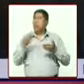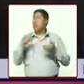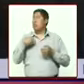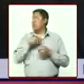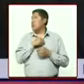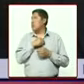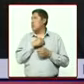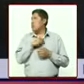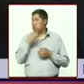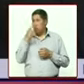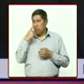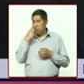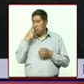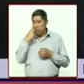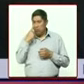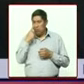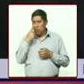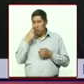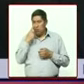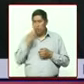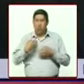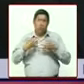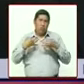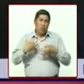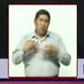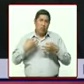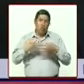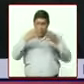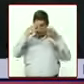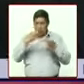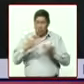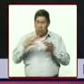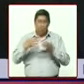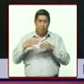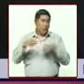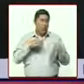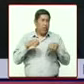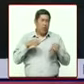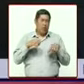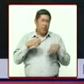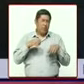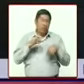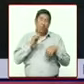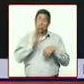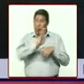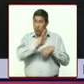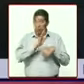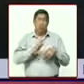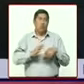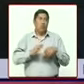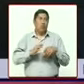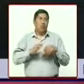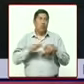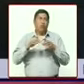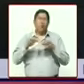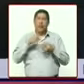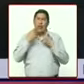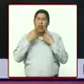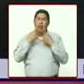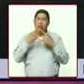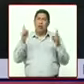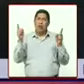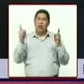hemos conocido de manera formal de la decisión que habría tomado esta sala constitucional, que habría